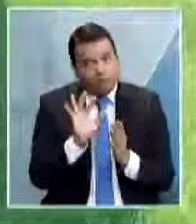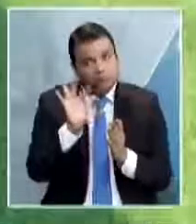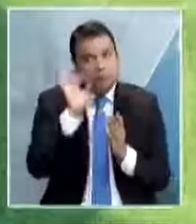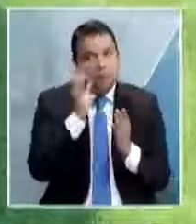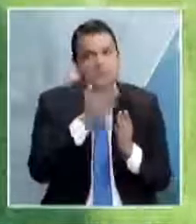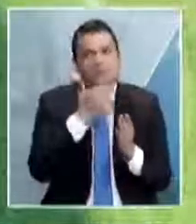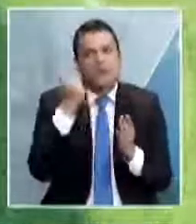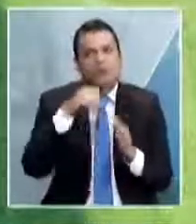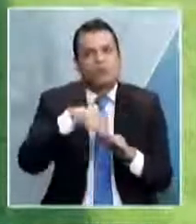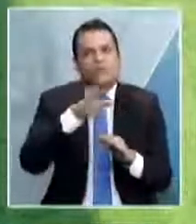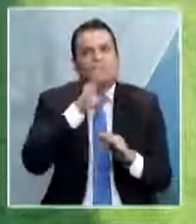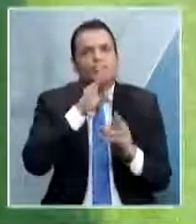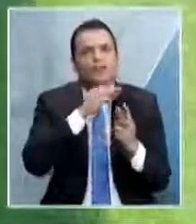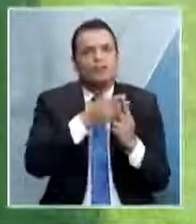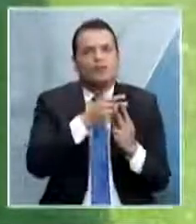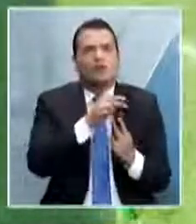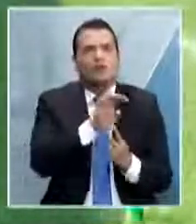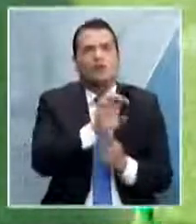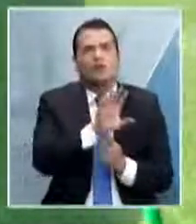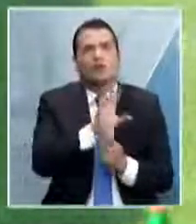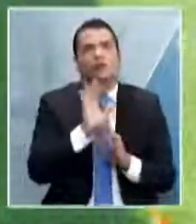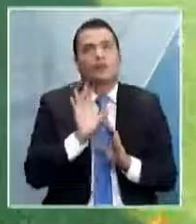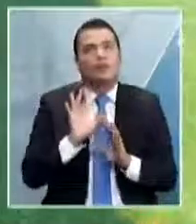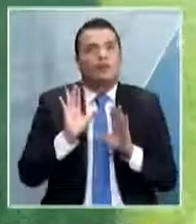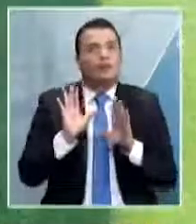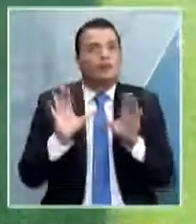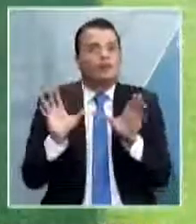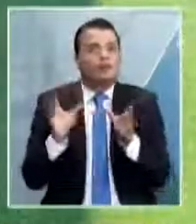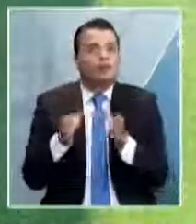9, ese cazador de área, la parte deportiva del